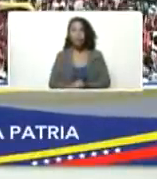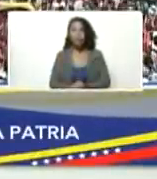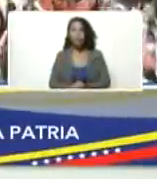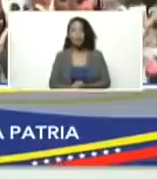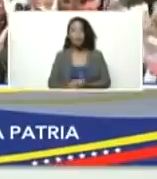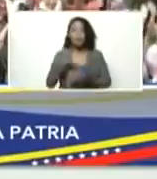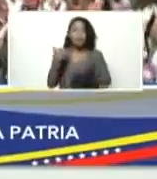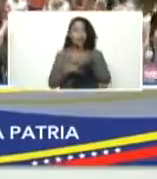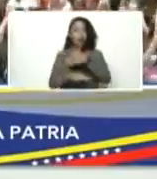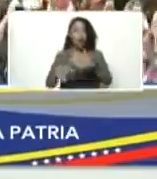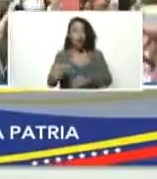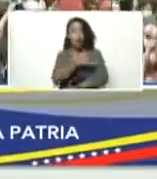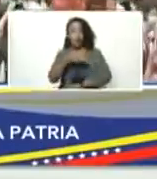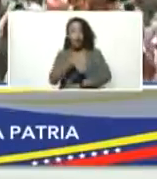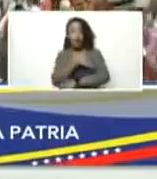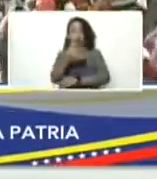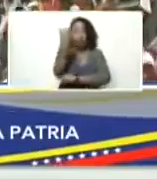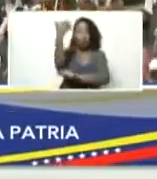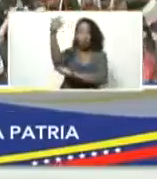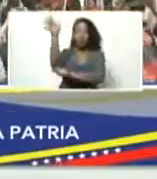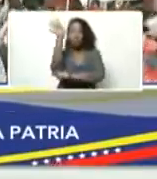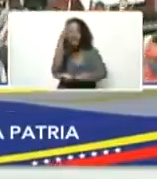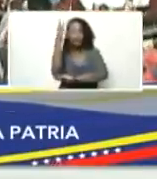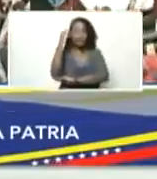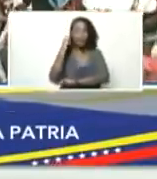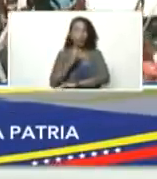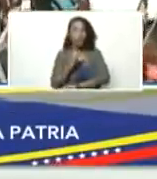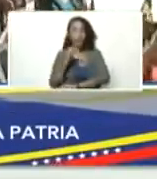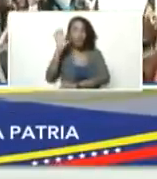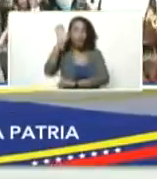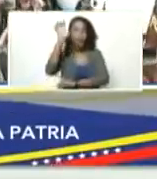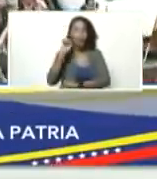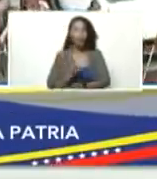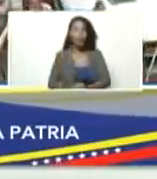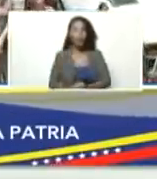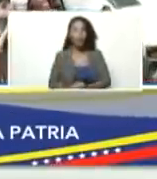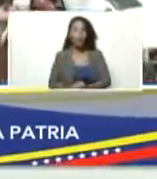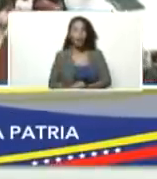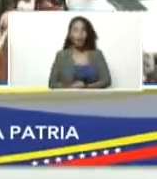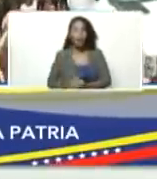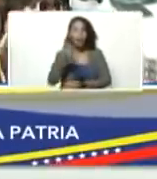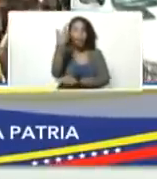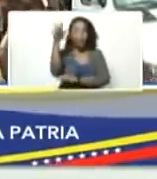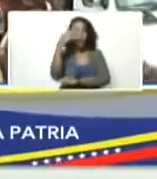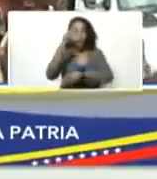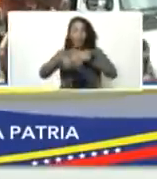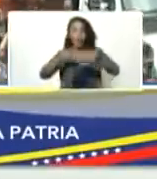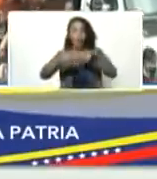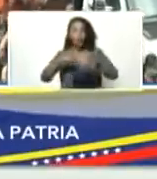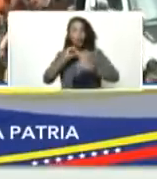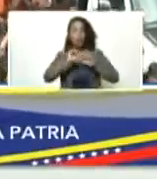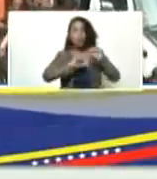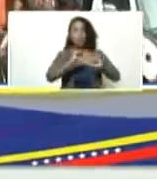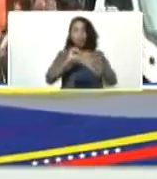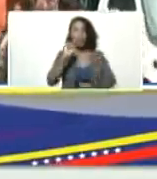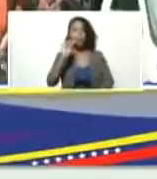se va a la calle con las banderas de Bolívar, las banderas de la patria, las banderas de la revolución del siglo